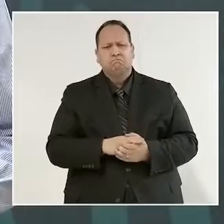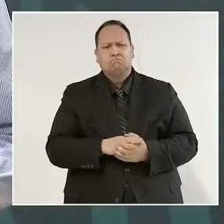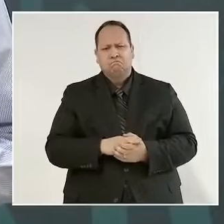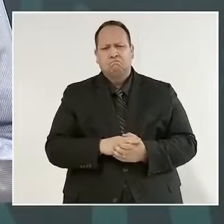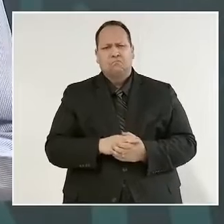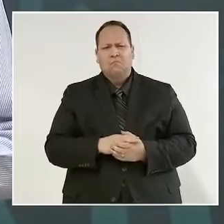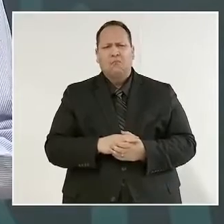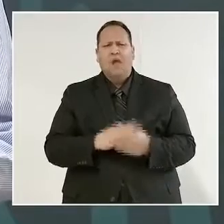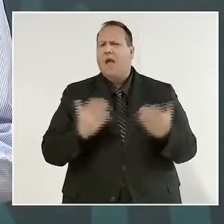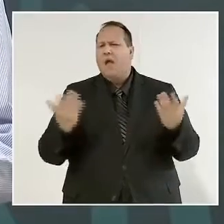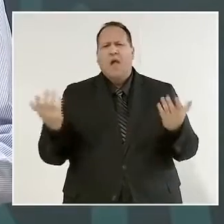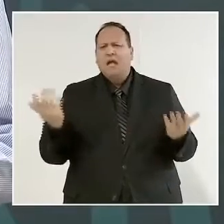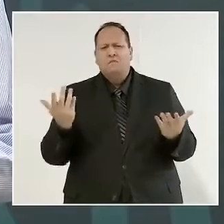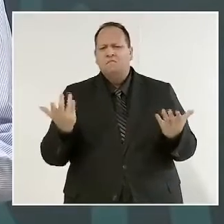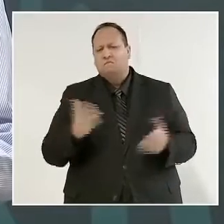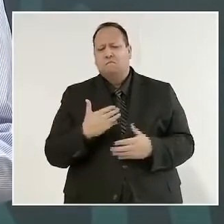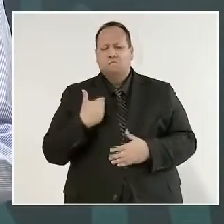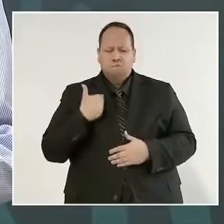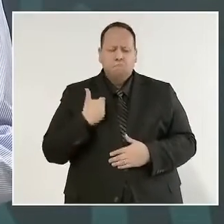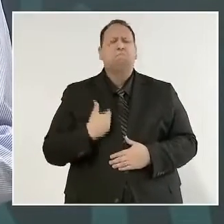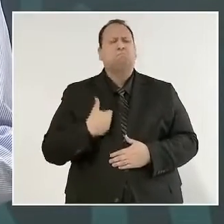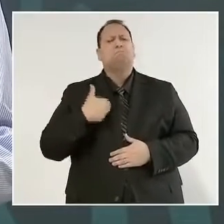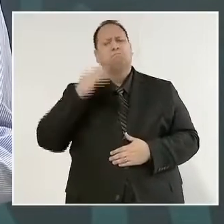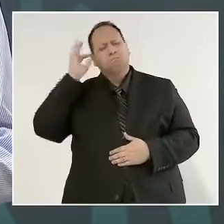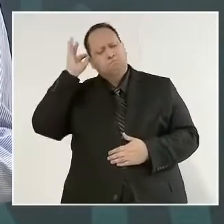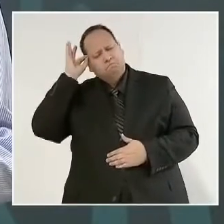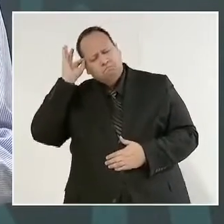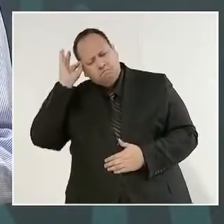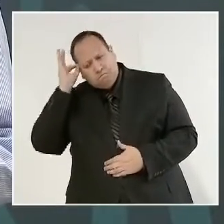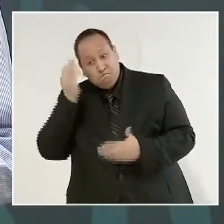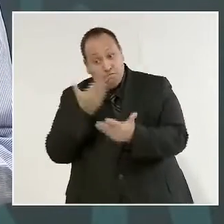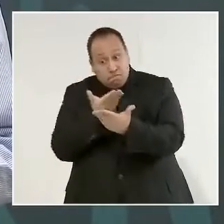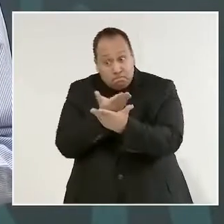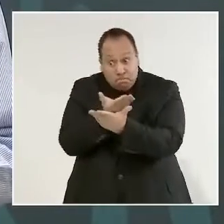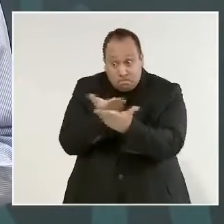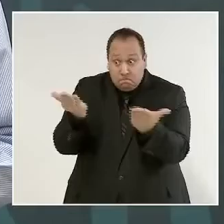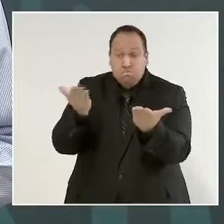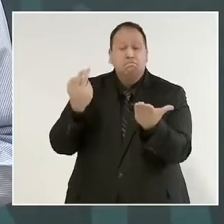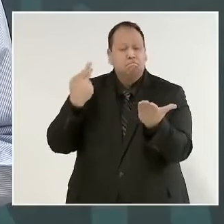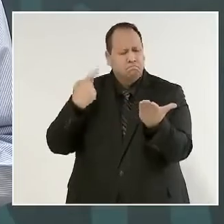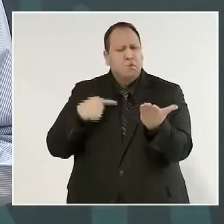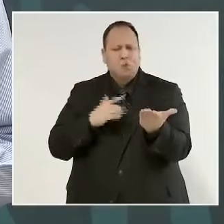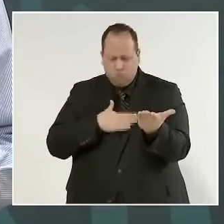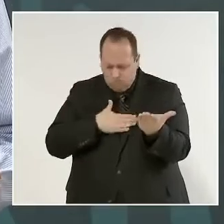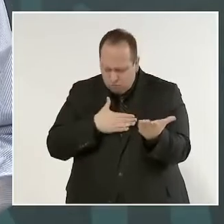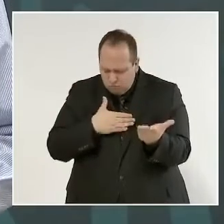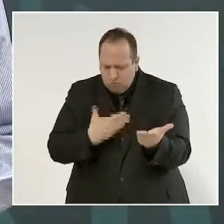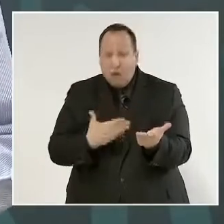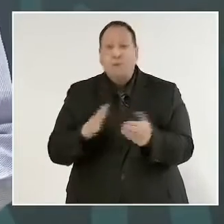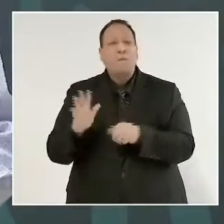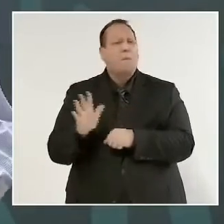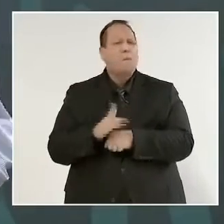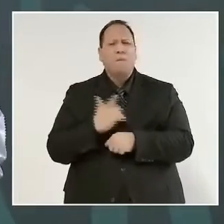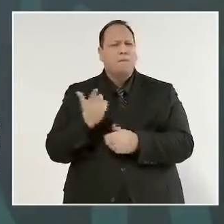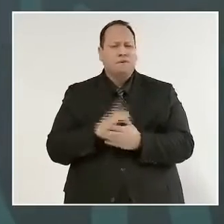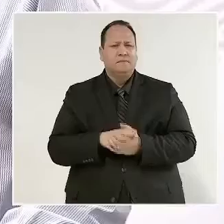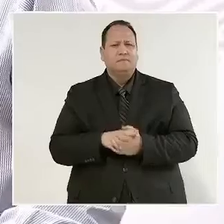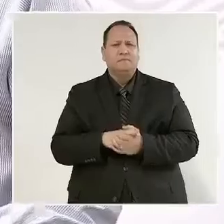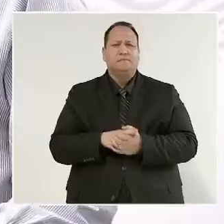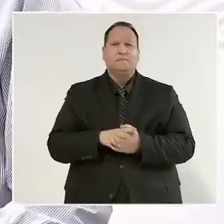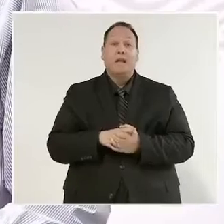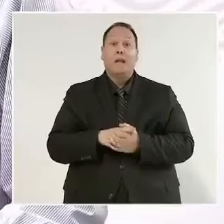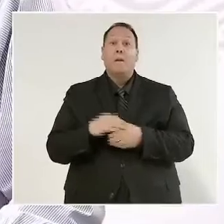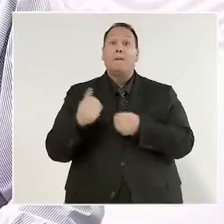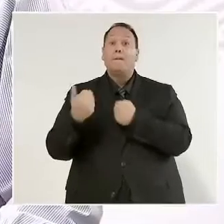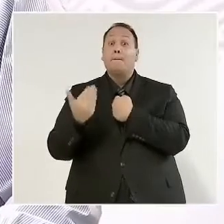ponernos a consideración del pueblo, porque se va a llevar a cabo en